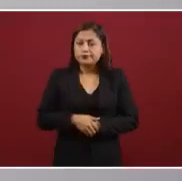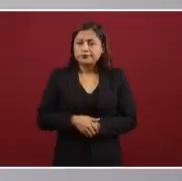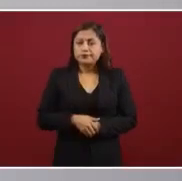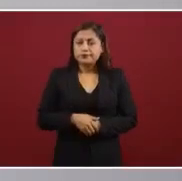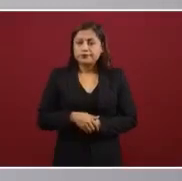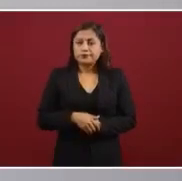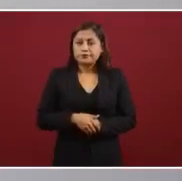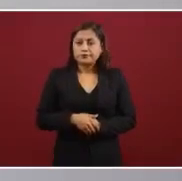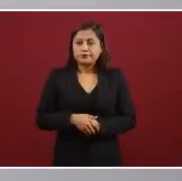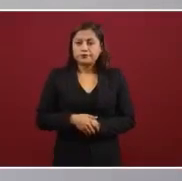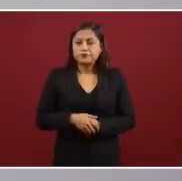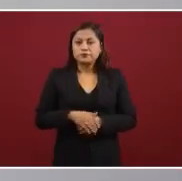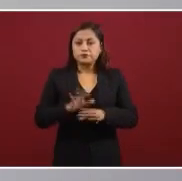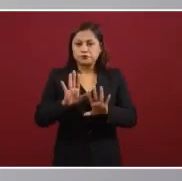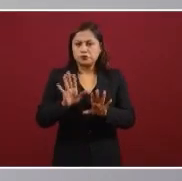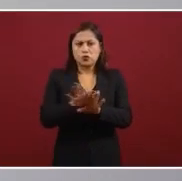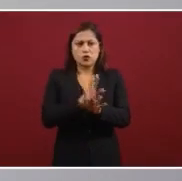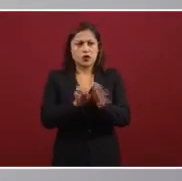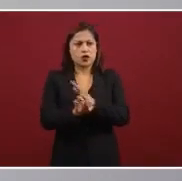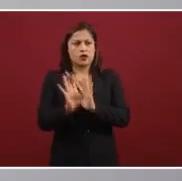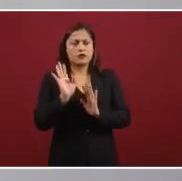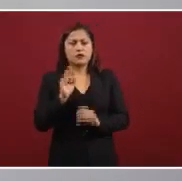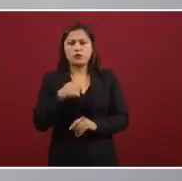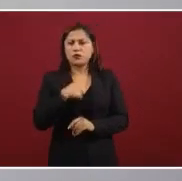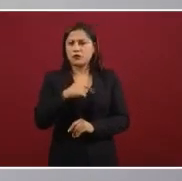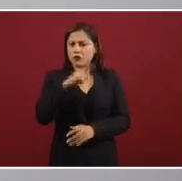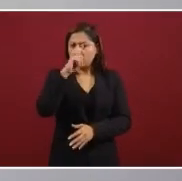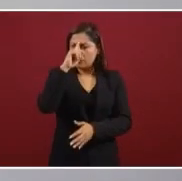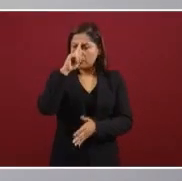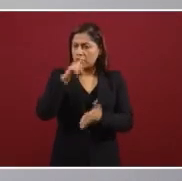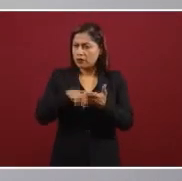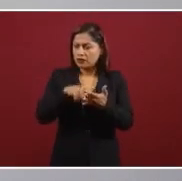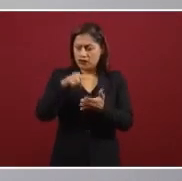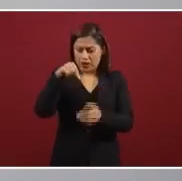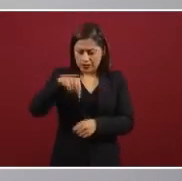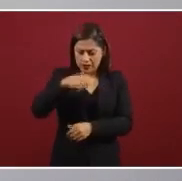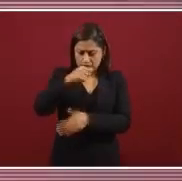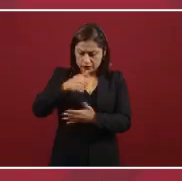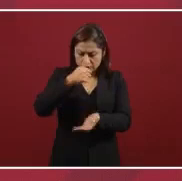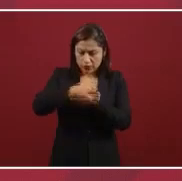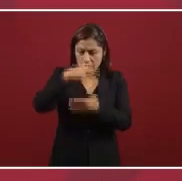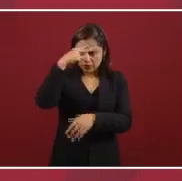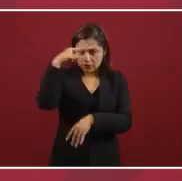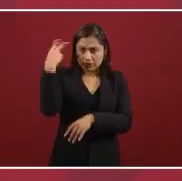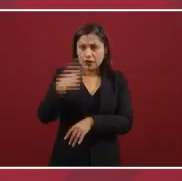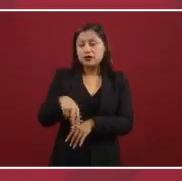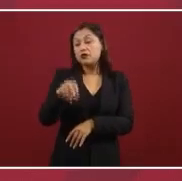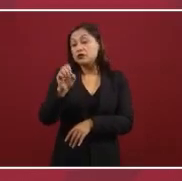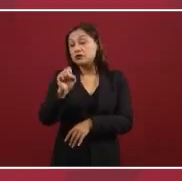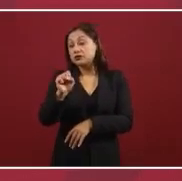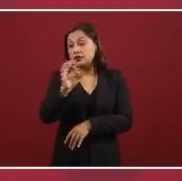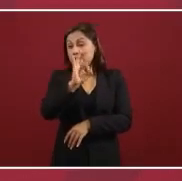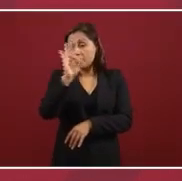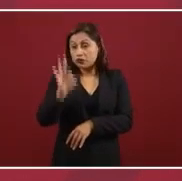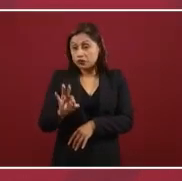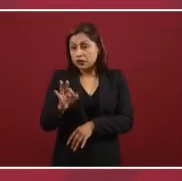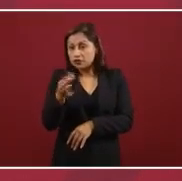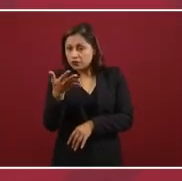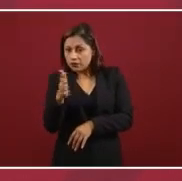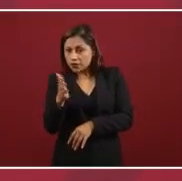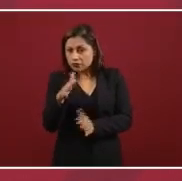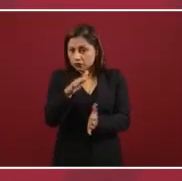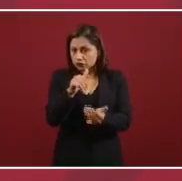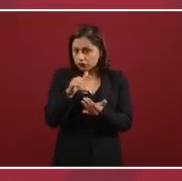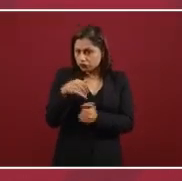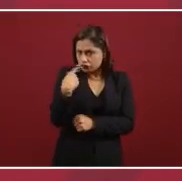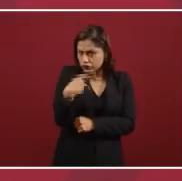la Ciudad de México debe tener como un 60% de su presupuesto de ingresos